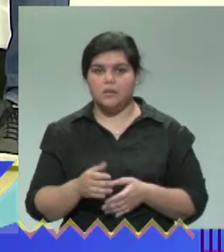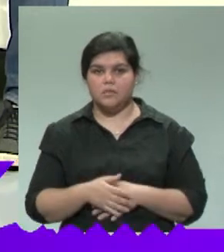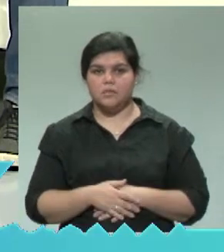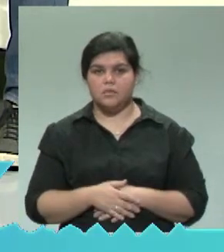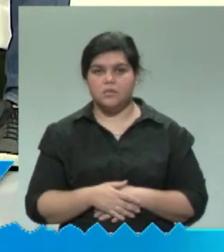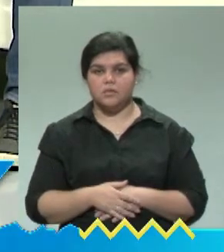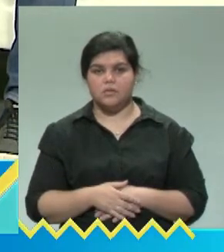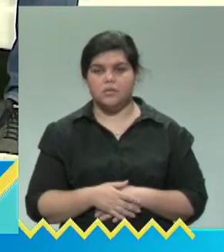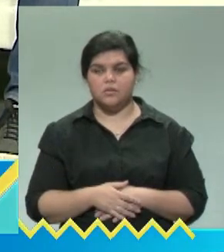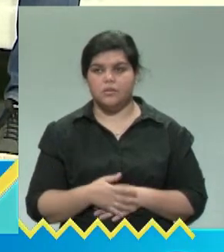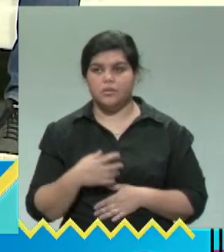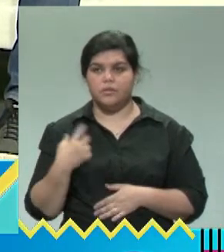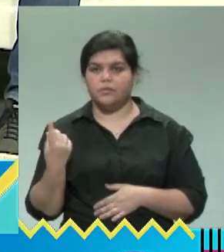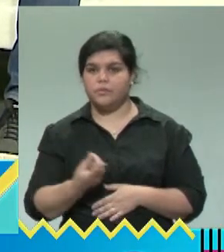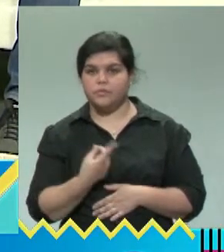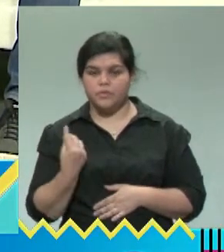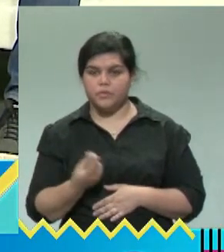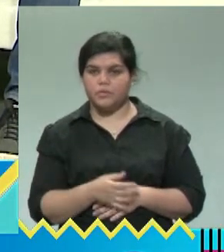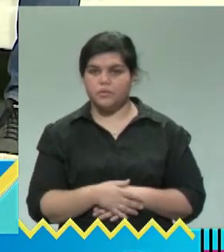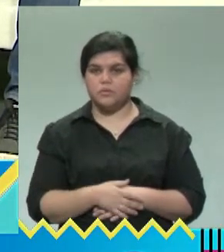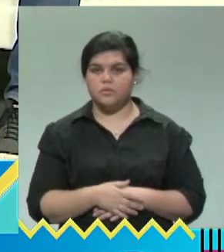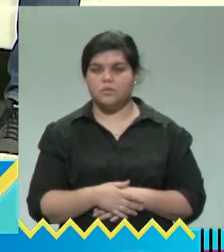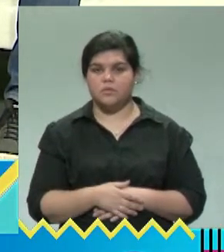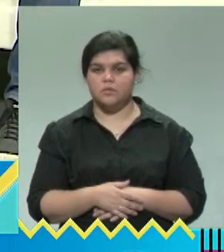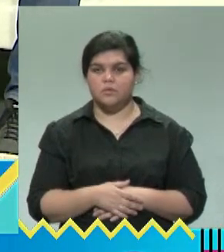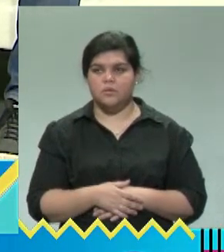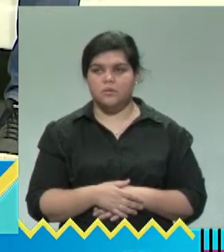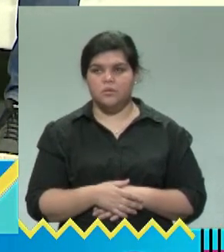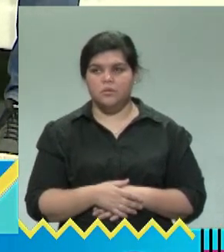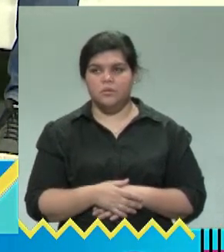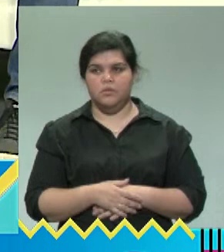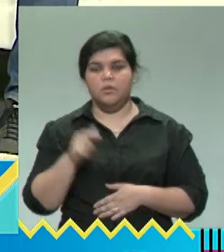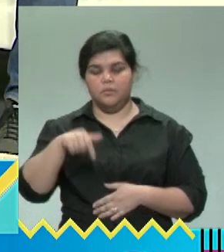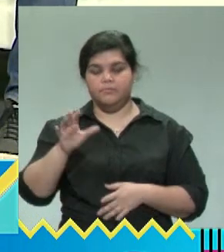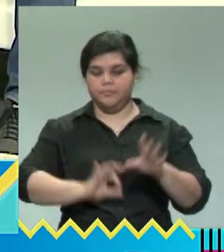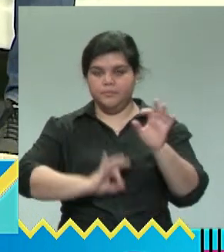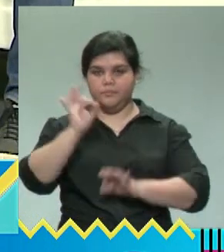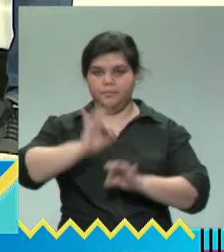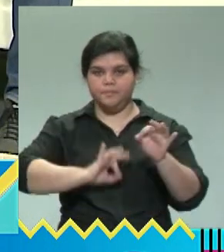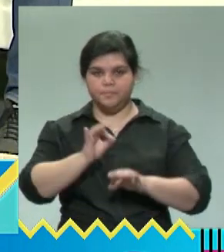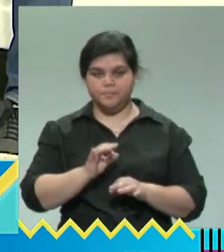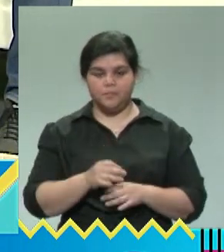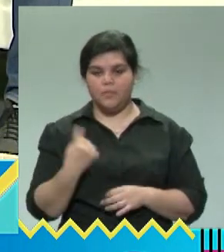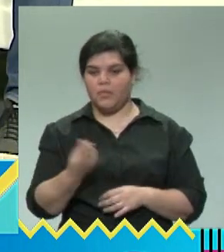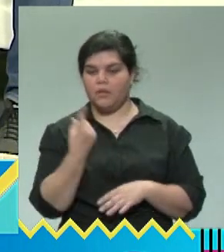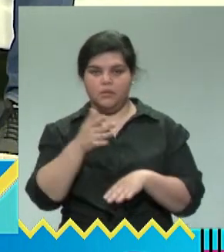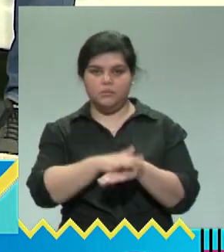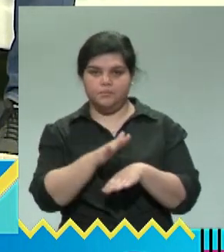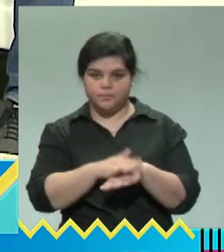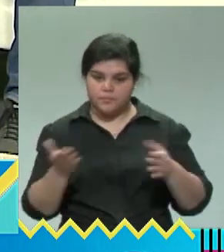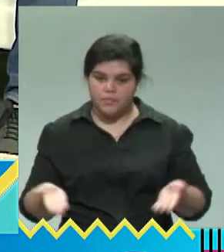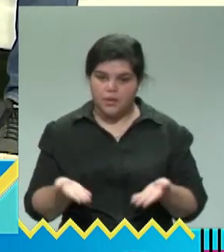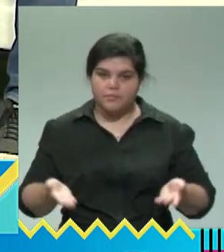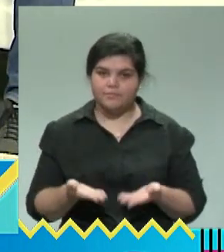específicamente vamos a tratar este tema del proyecto, lo vamos a llevar a ejecución, como te